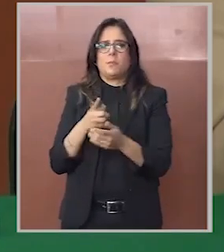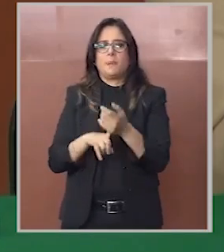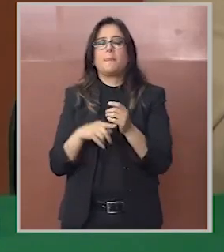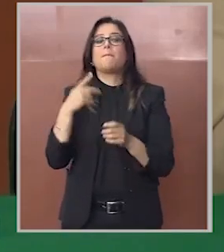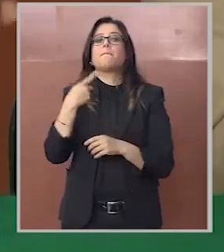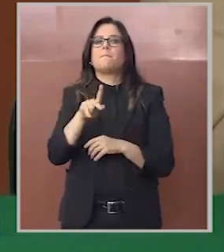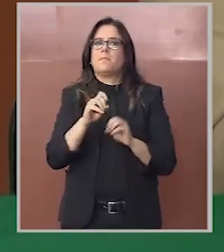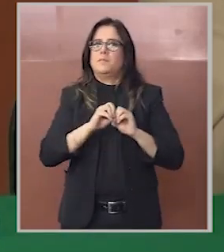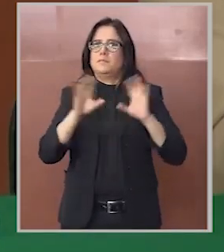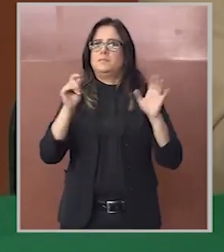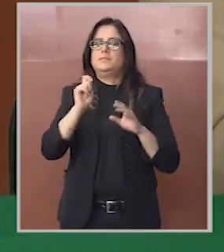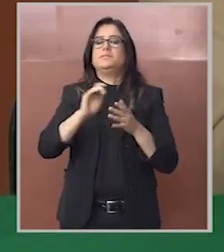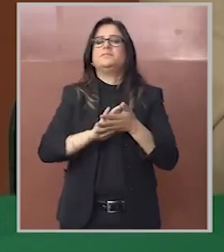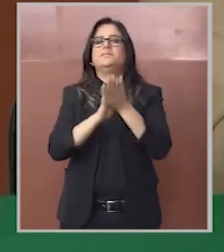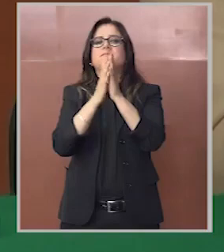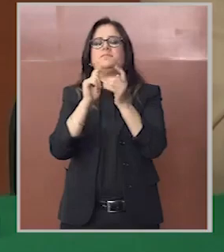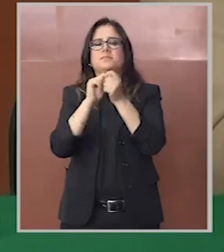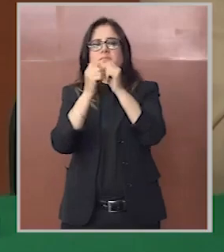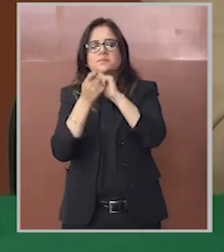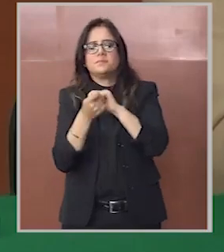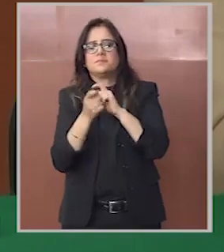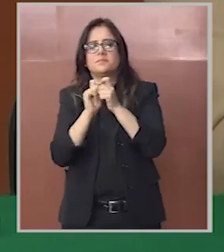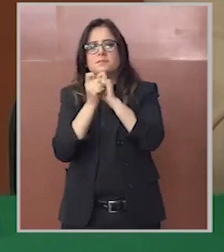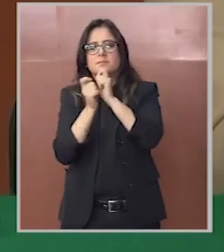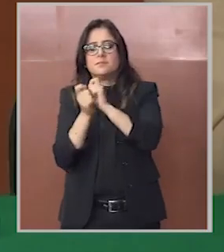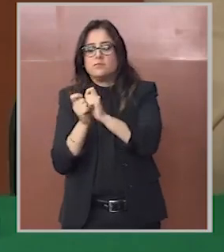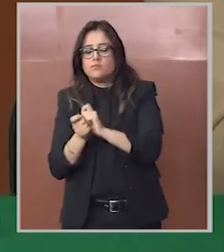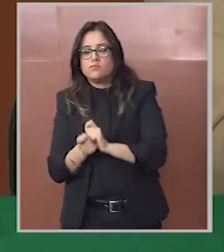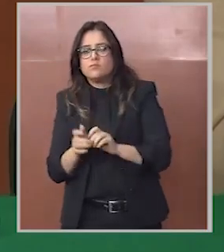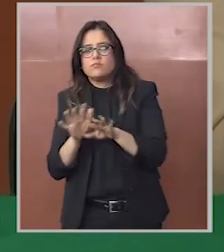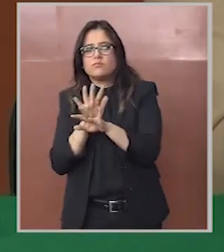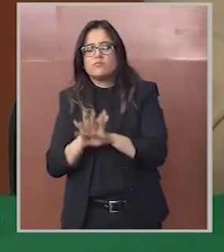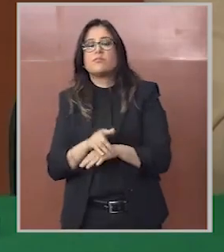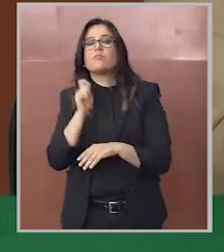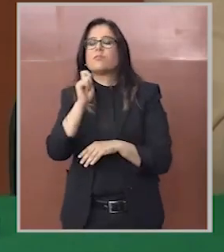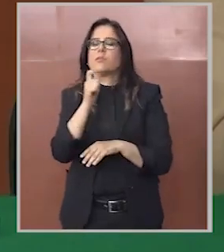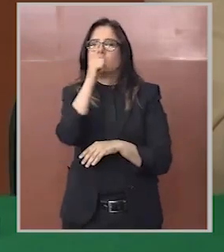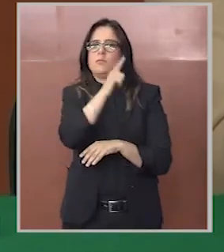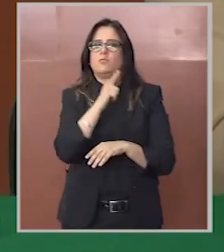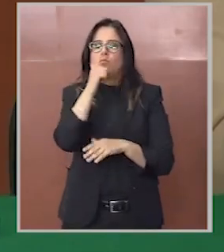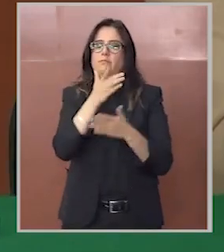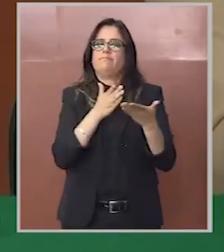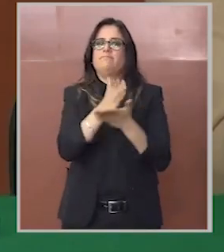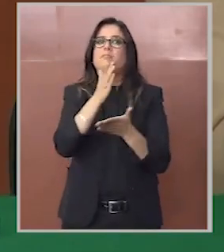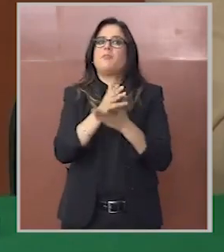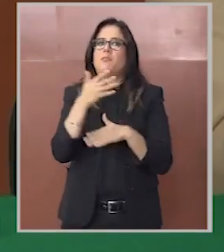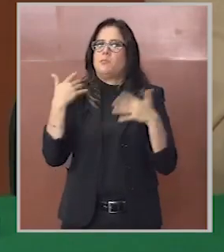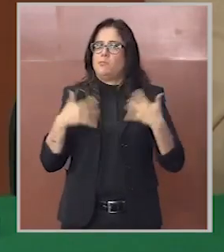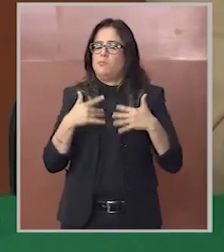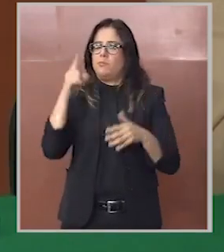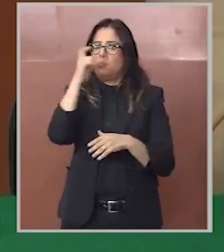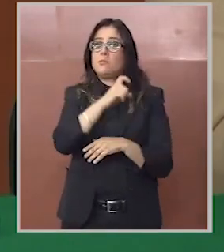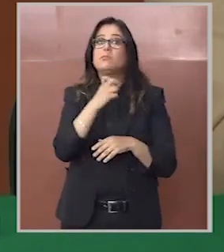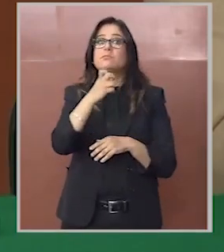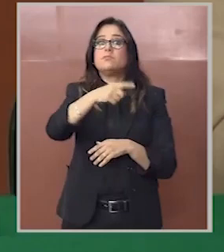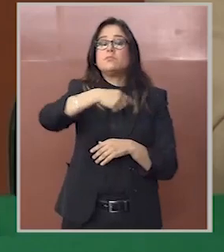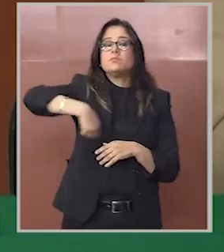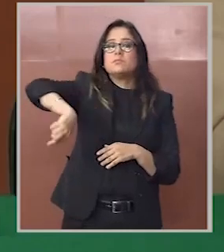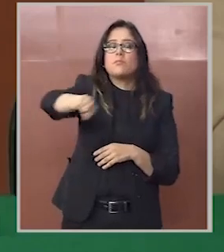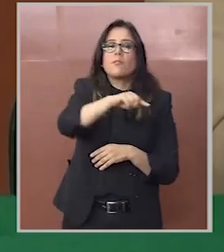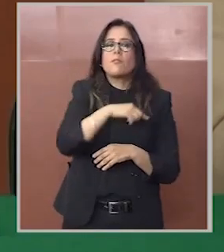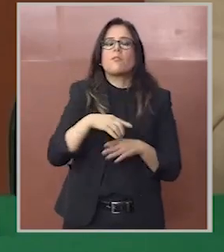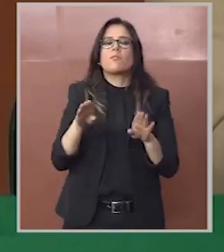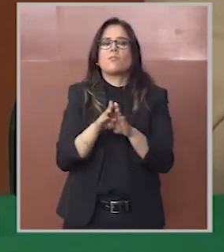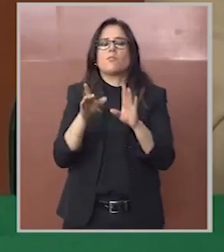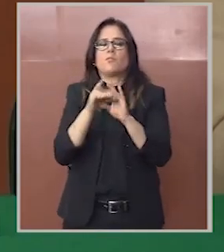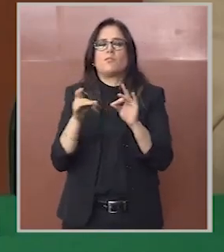era pues Traducir eso que dice la Constitución Pues en un lenguaje accesible pues F todo reto porque también nosotras Más allá de de que en la